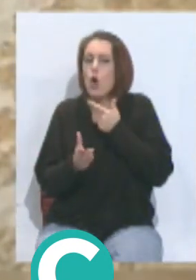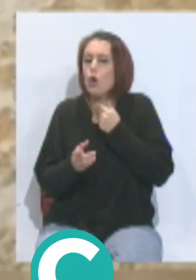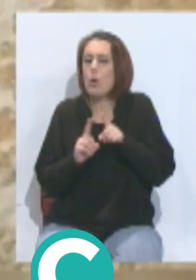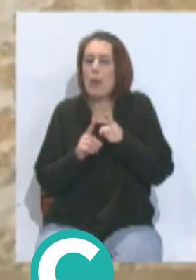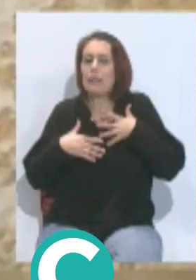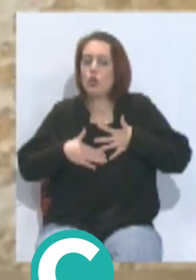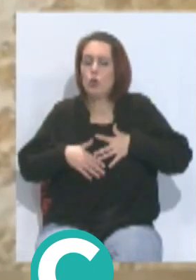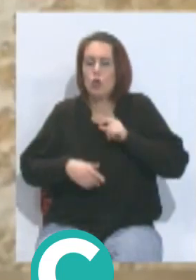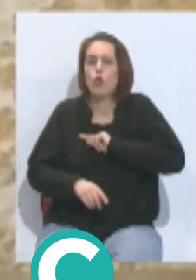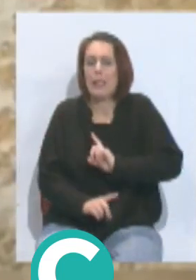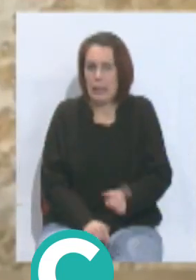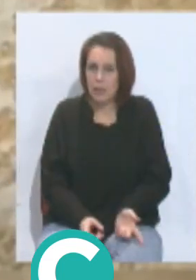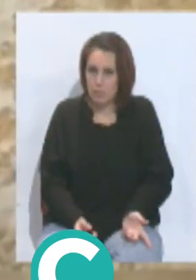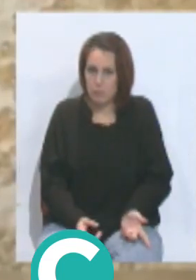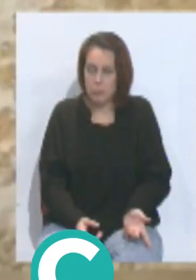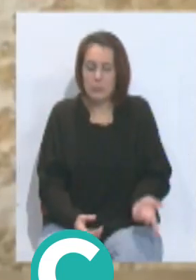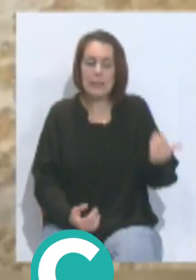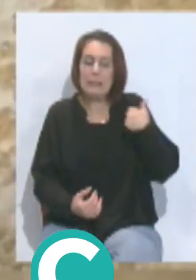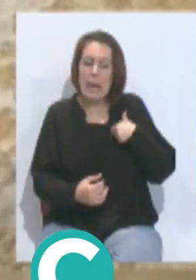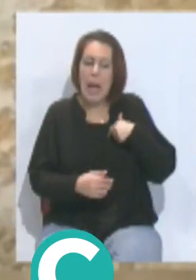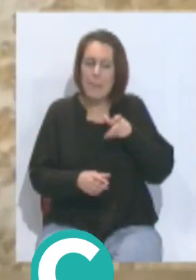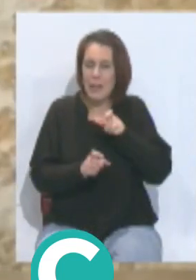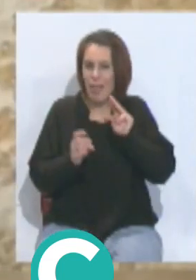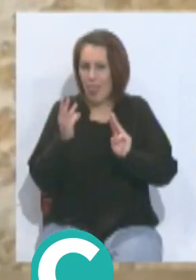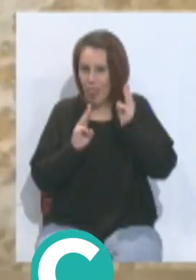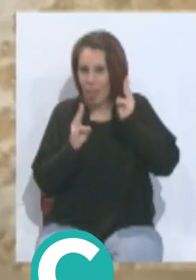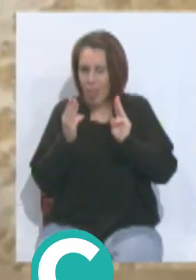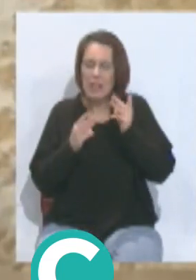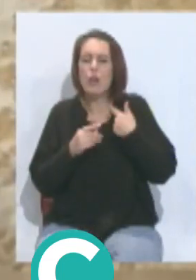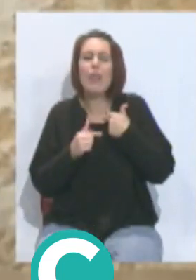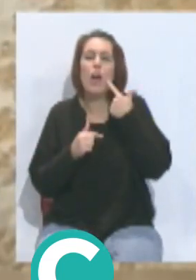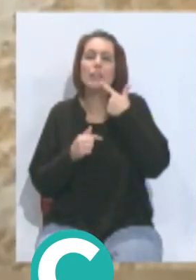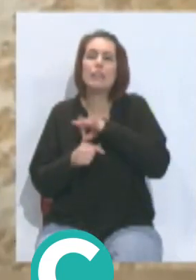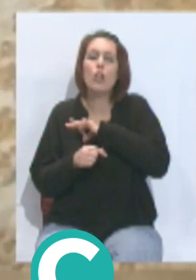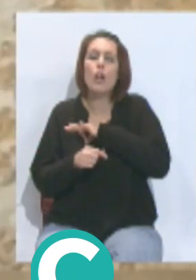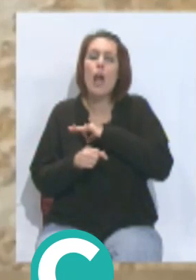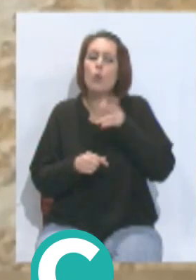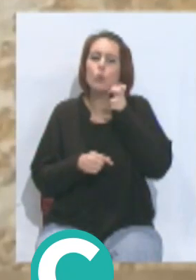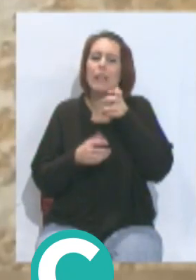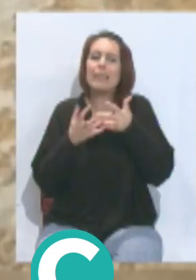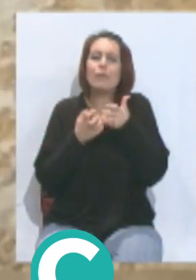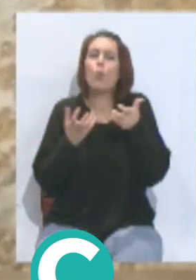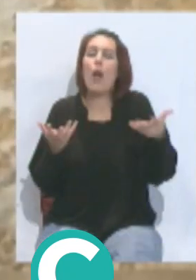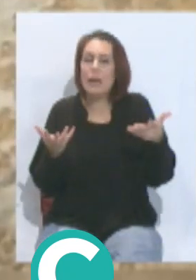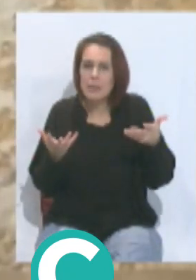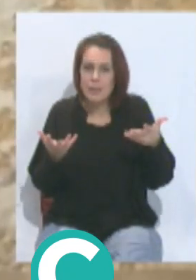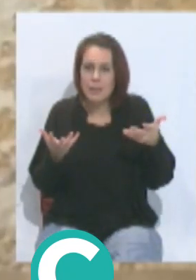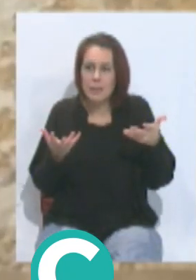Bueno, pues, y cuando está la gente ya oleada, me pongo un medio y digo, señores, escuchad el estribillo que va a salir.